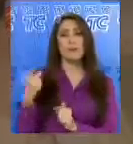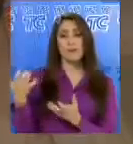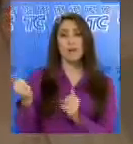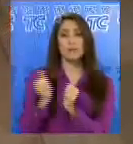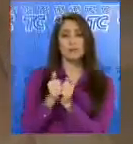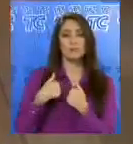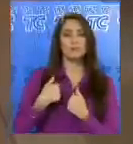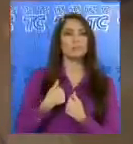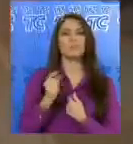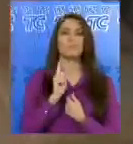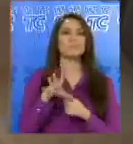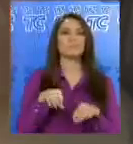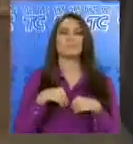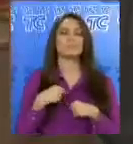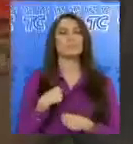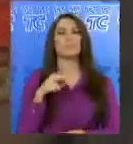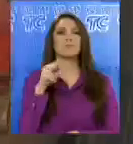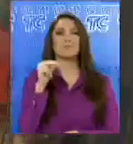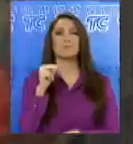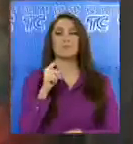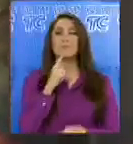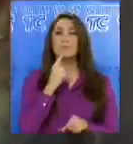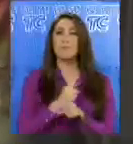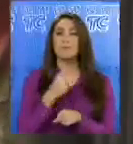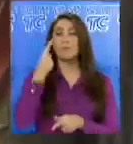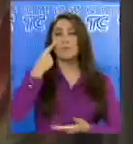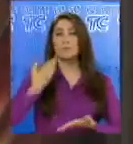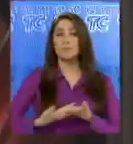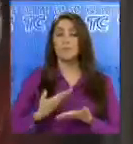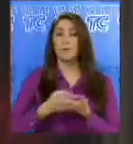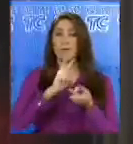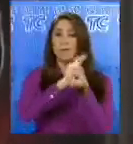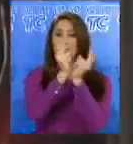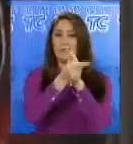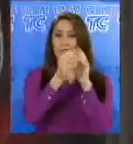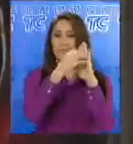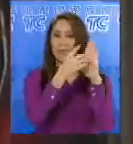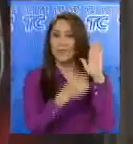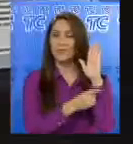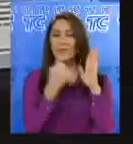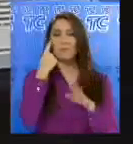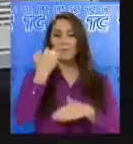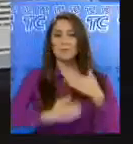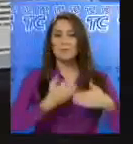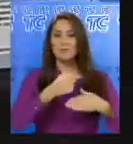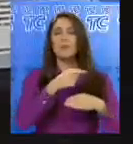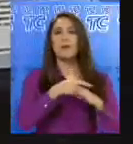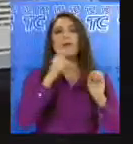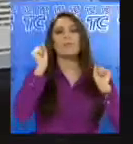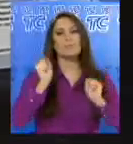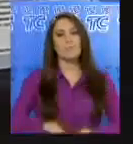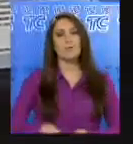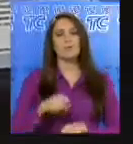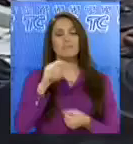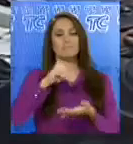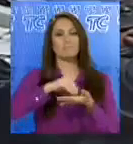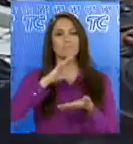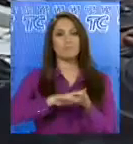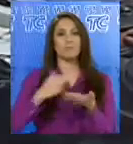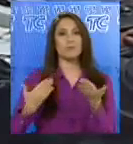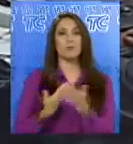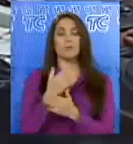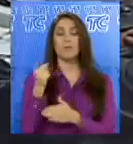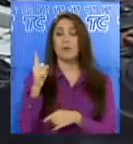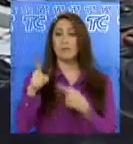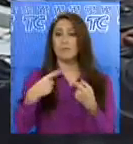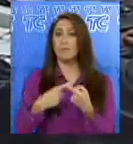Casos como este podrían definirse ante los tribunales de aprobarse las reformas al Código de Procesos, entre ellas aquella que plantea la infidelidad